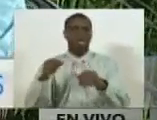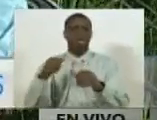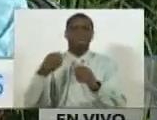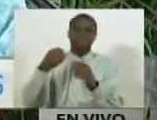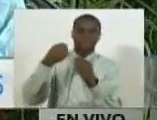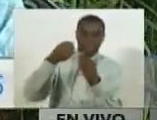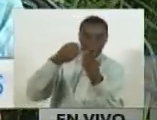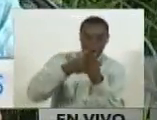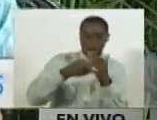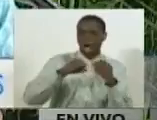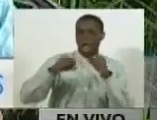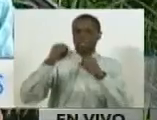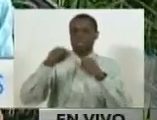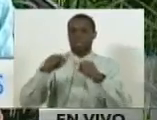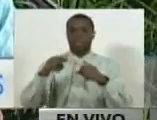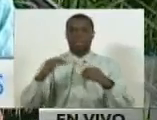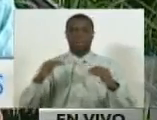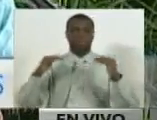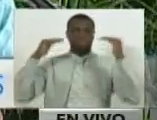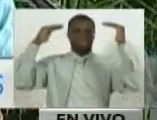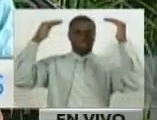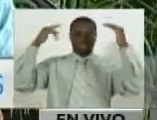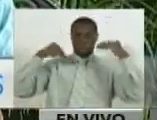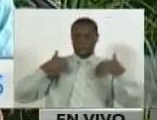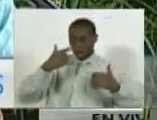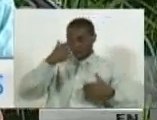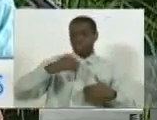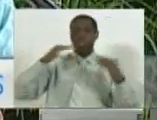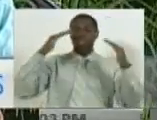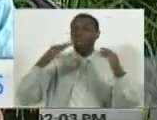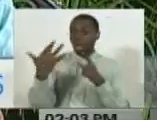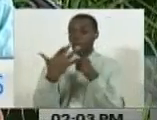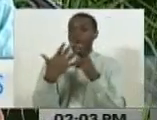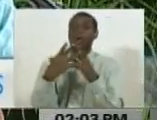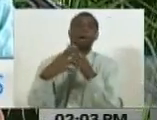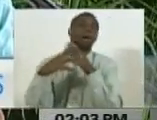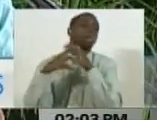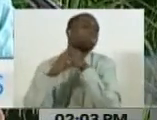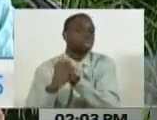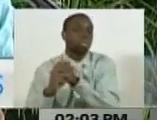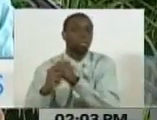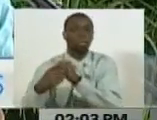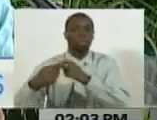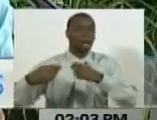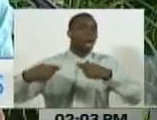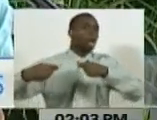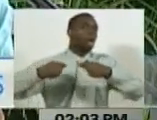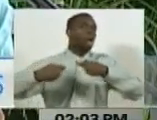más, hasta un adulto a veces sucumbe a las tentaciones.